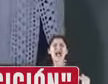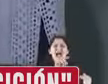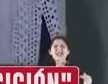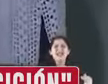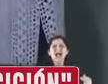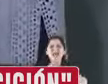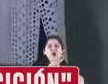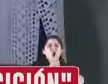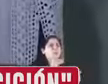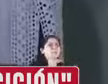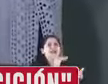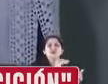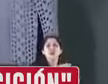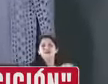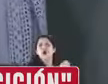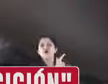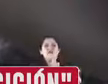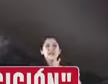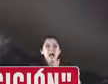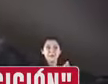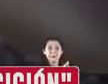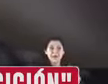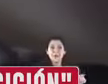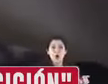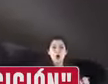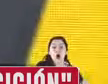supuesto no nos votaron el presupuesto